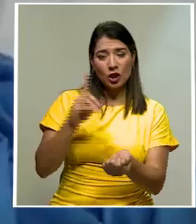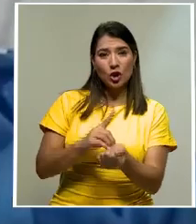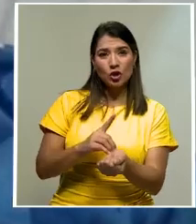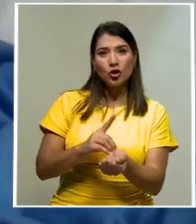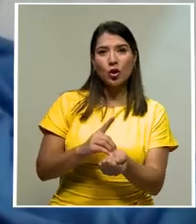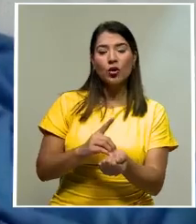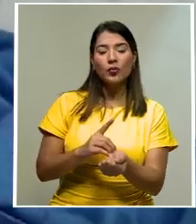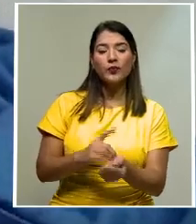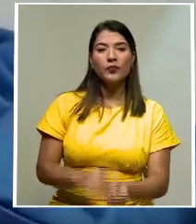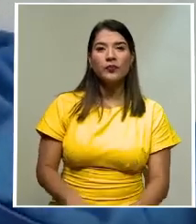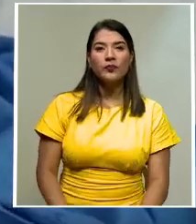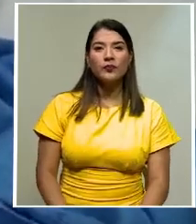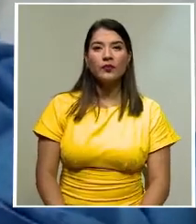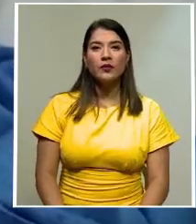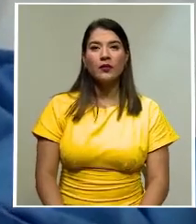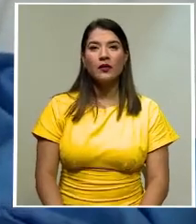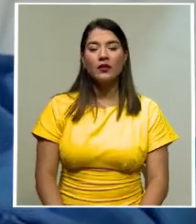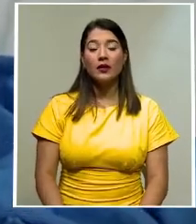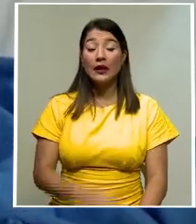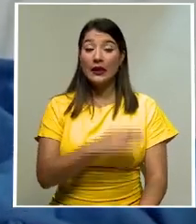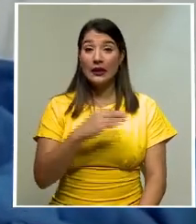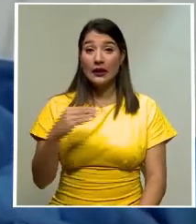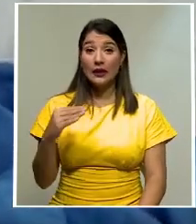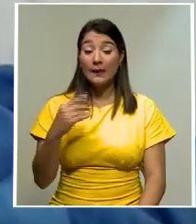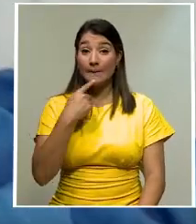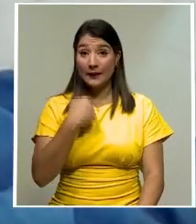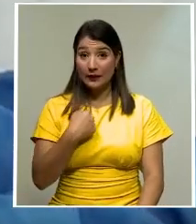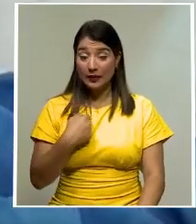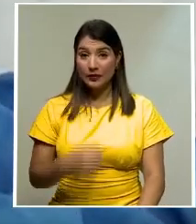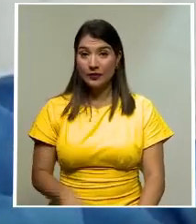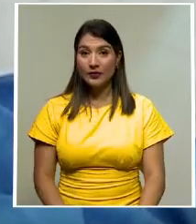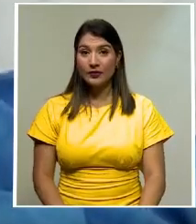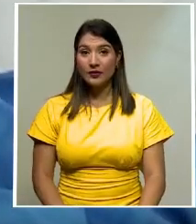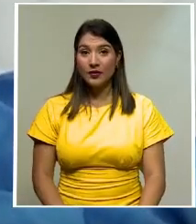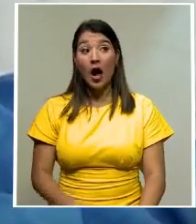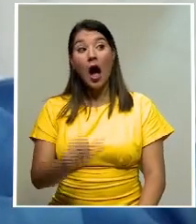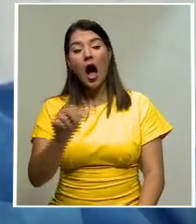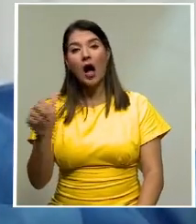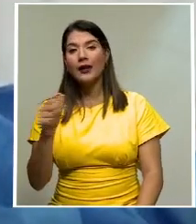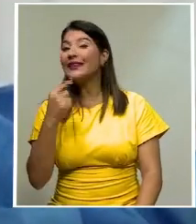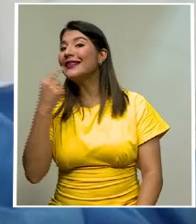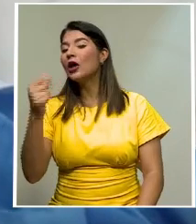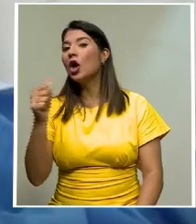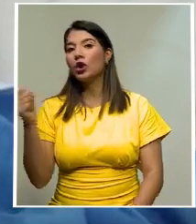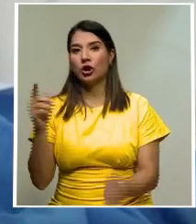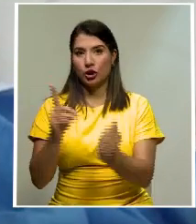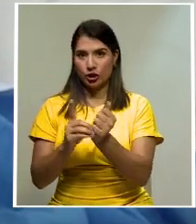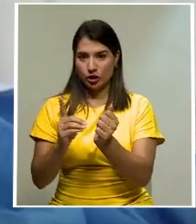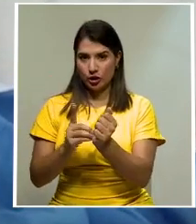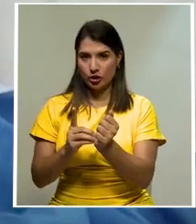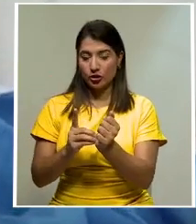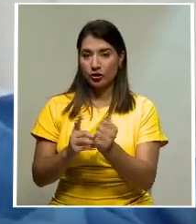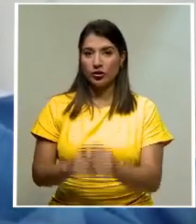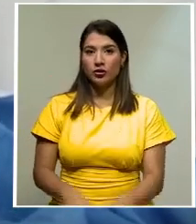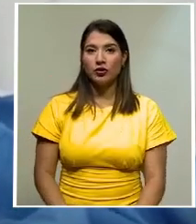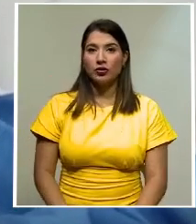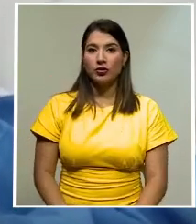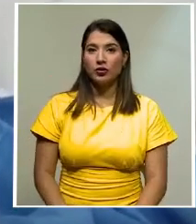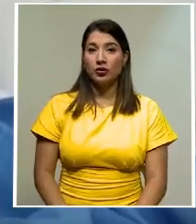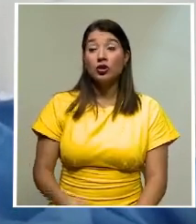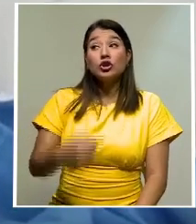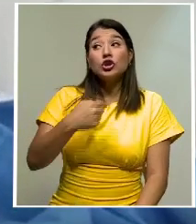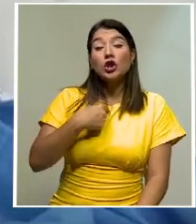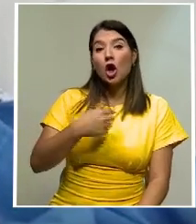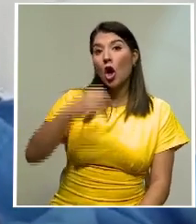que estaba ahorita ahí, y dijo a otra doctora, yo